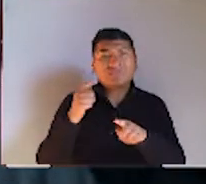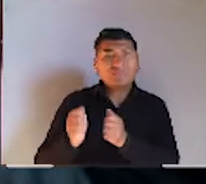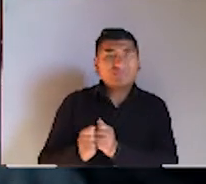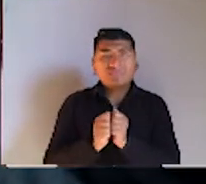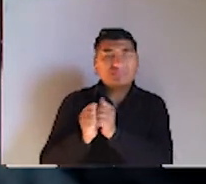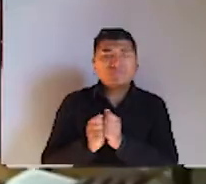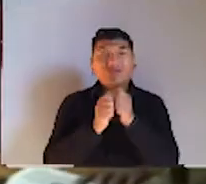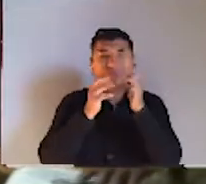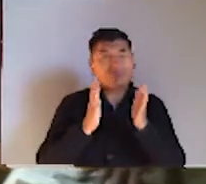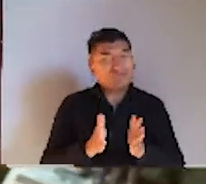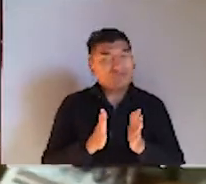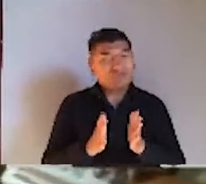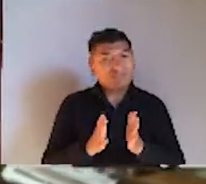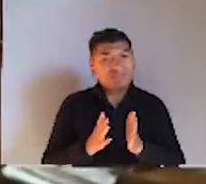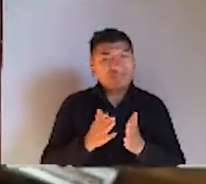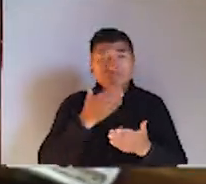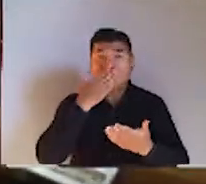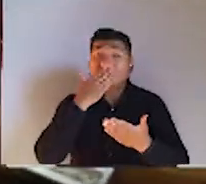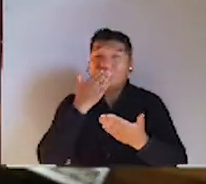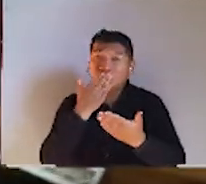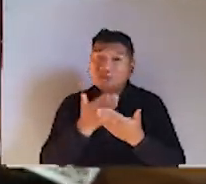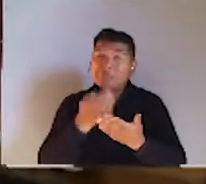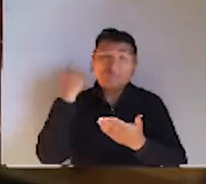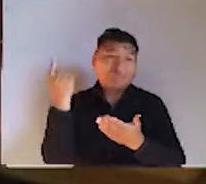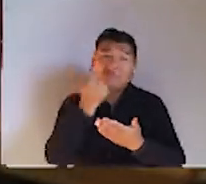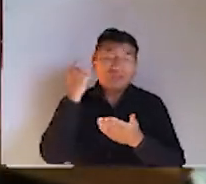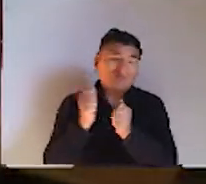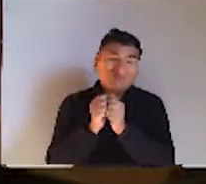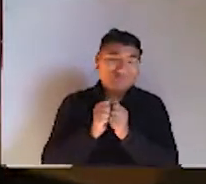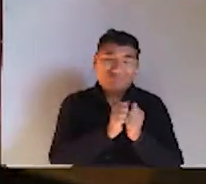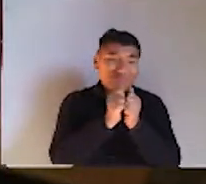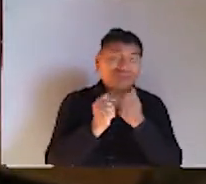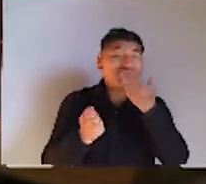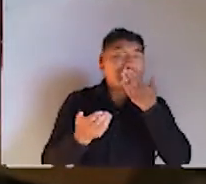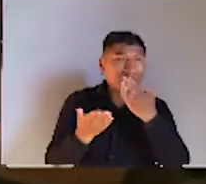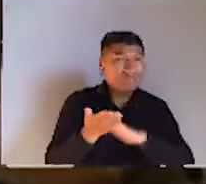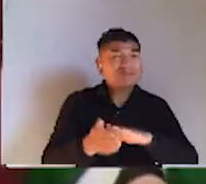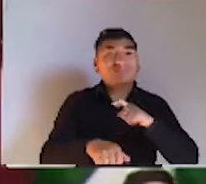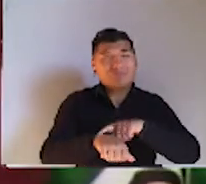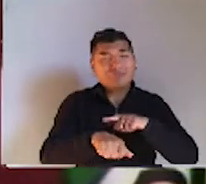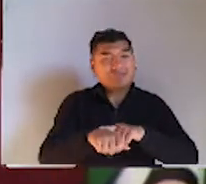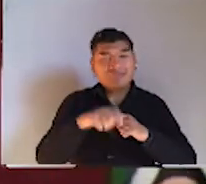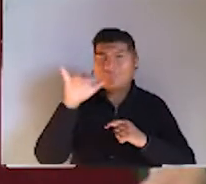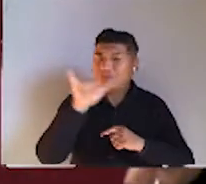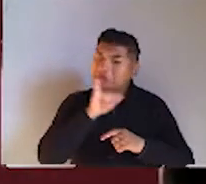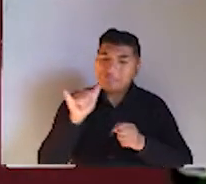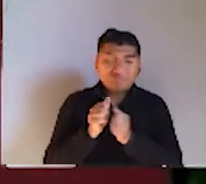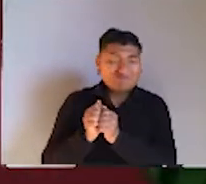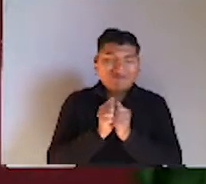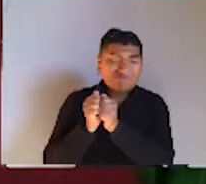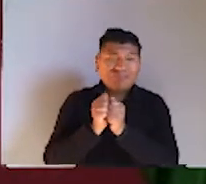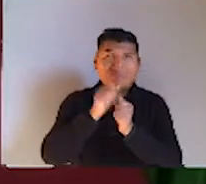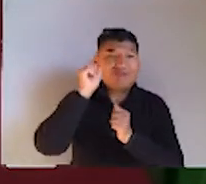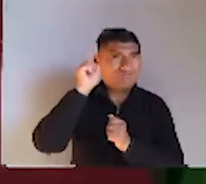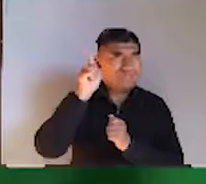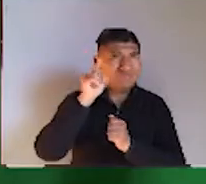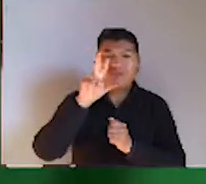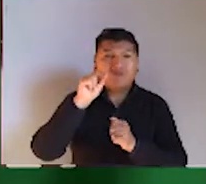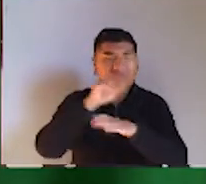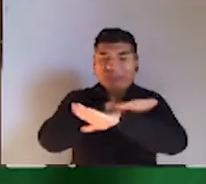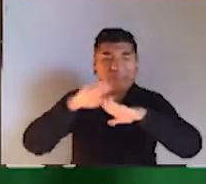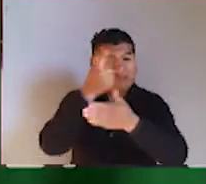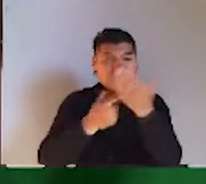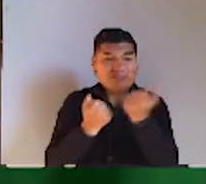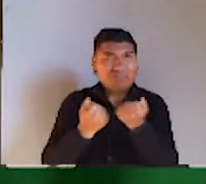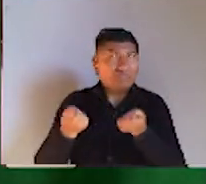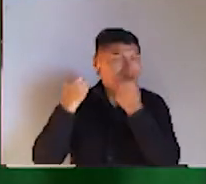compañero. Y en las buenas estará con nosotros y en las malas estará con nosotros. No desconfiemos,